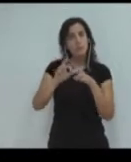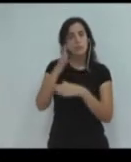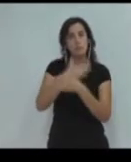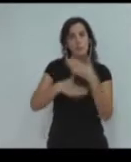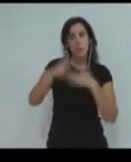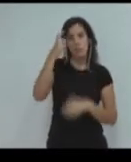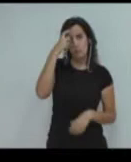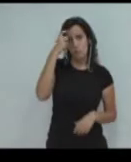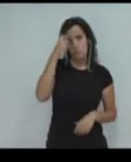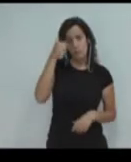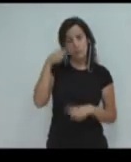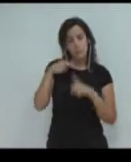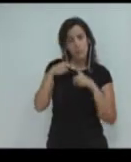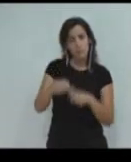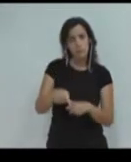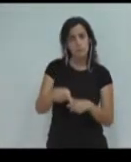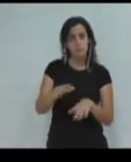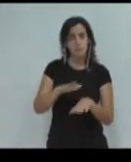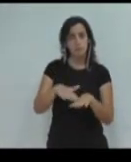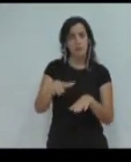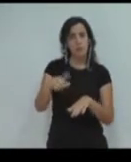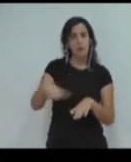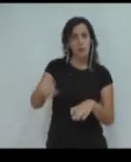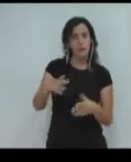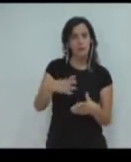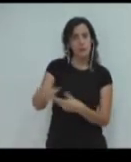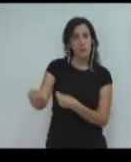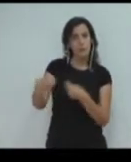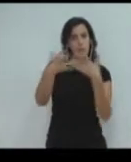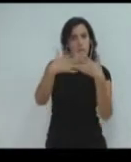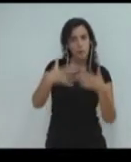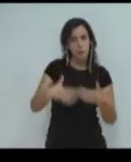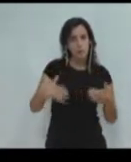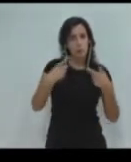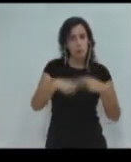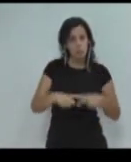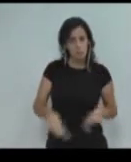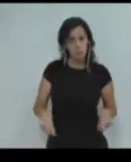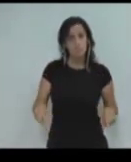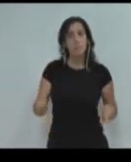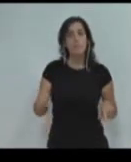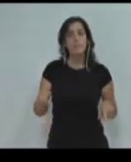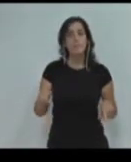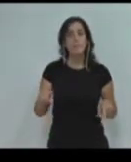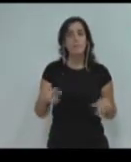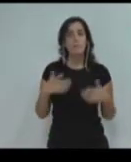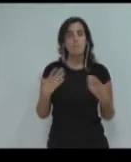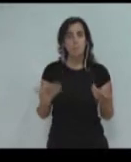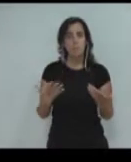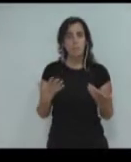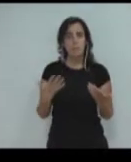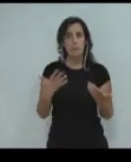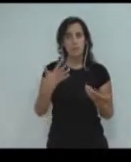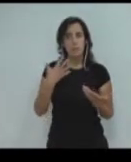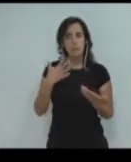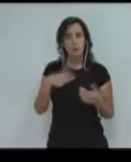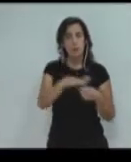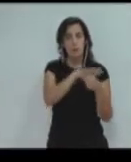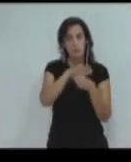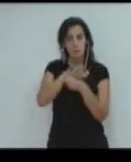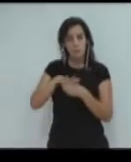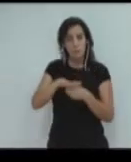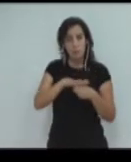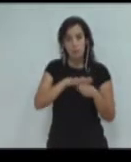discapacidad intelectual para hacerles comprensibles los diferentes textos, y se ve que realmente los ámbitos de